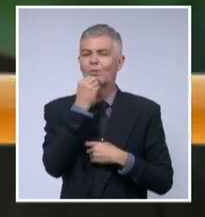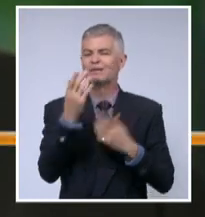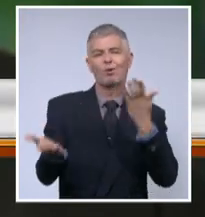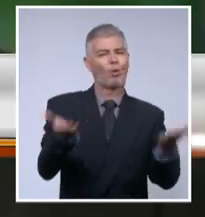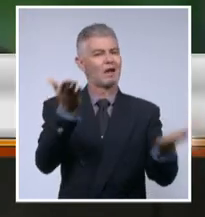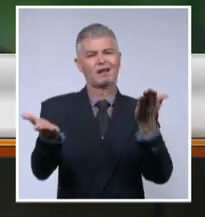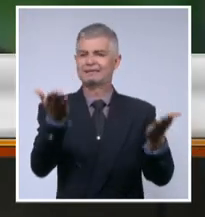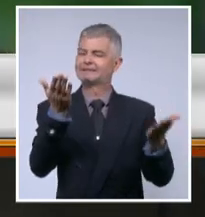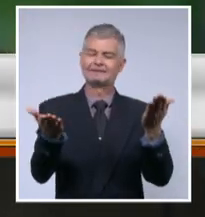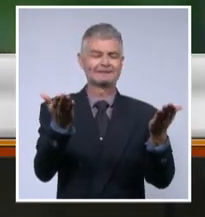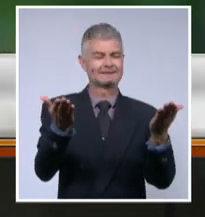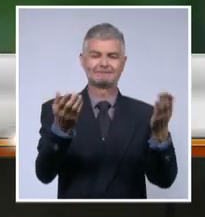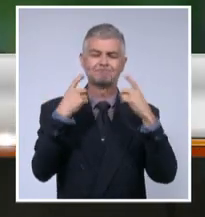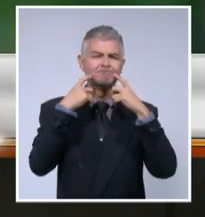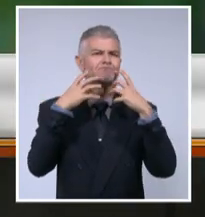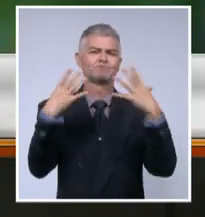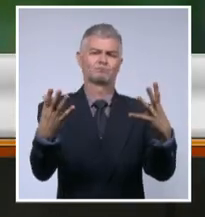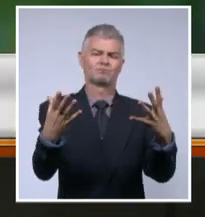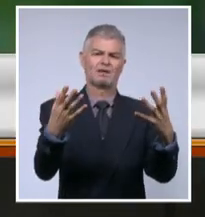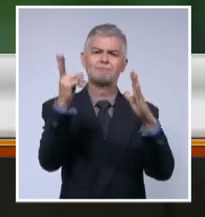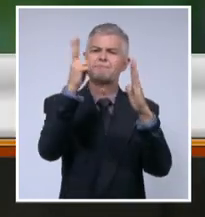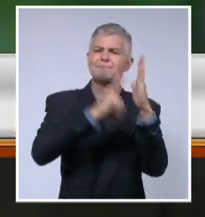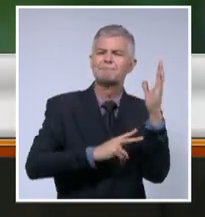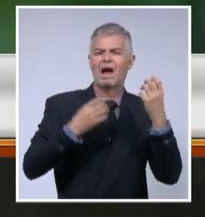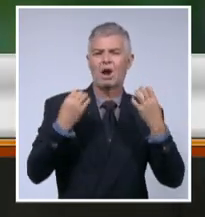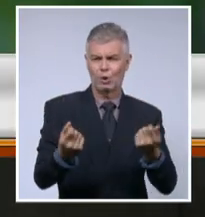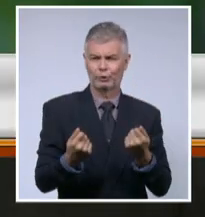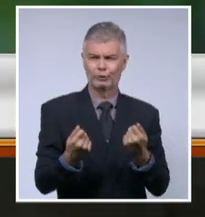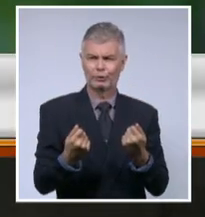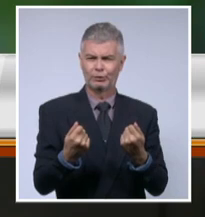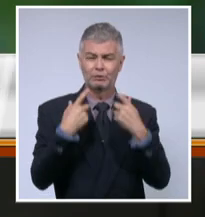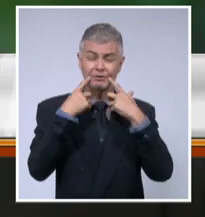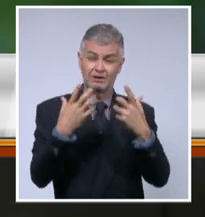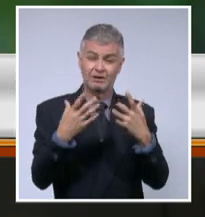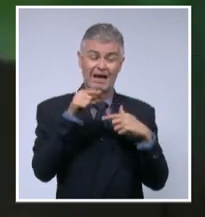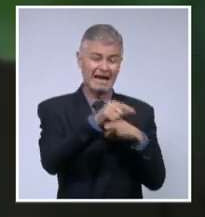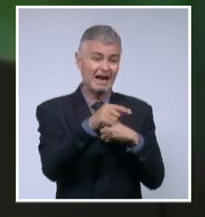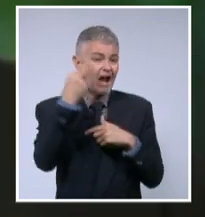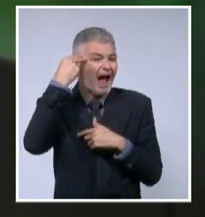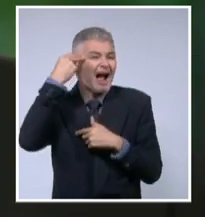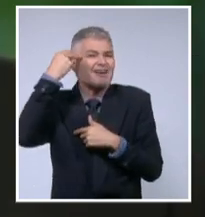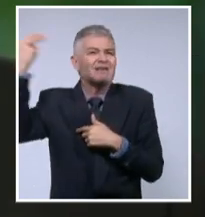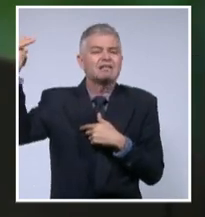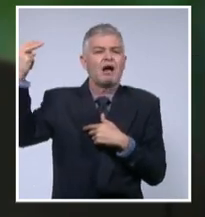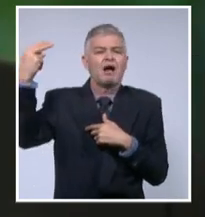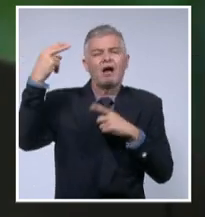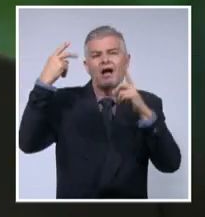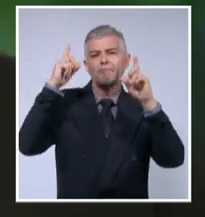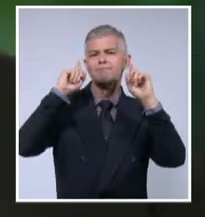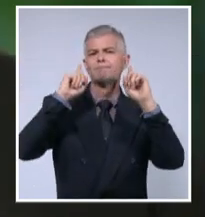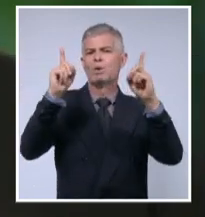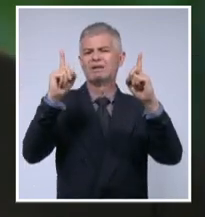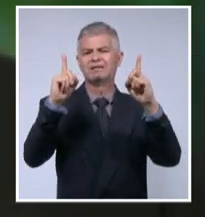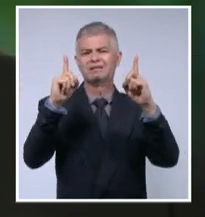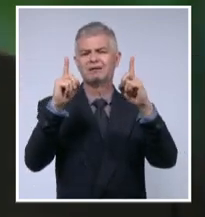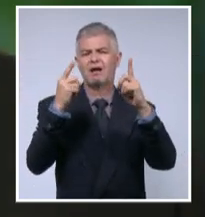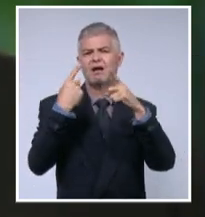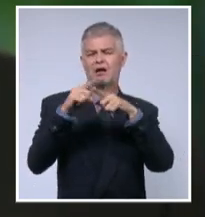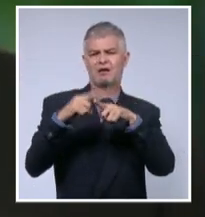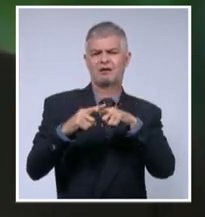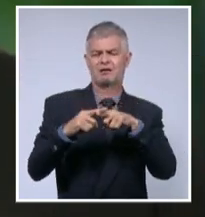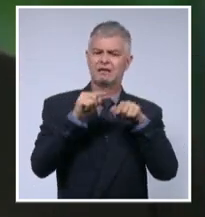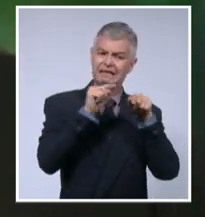virtudes, de incomparable valor y de incomparable habilidad política y de